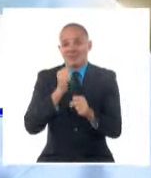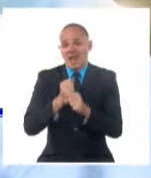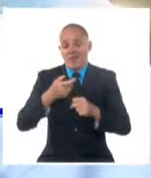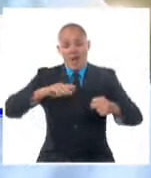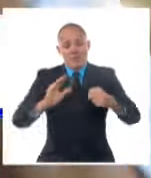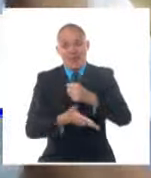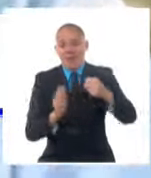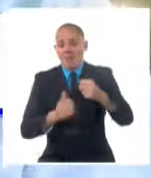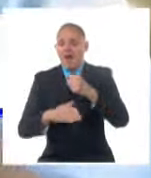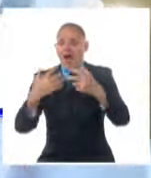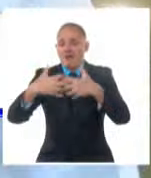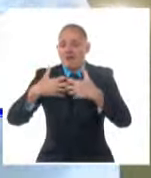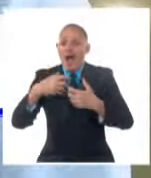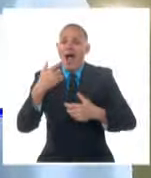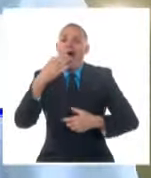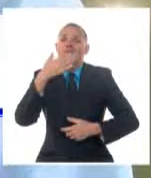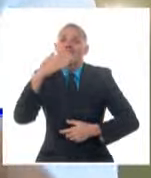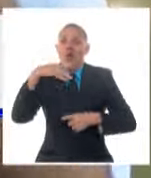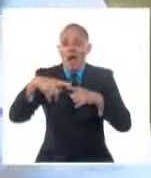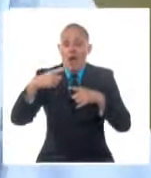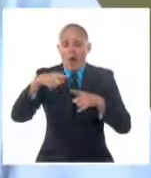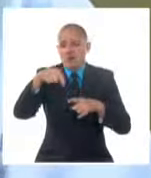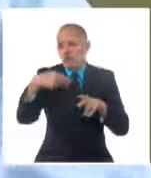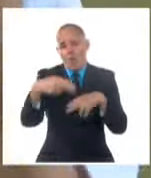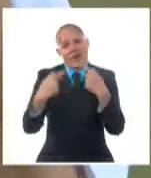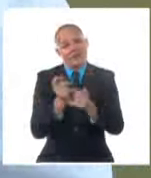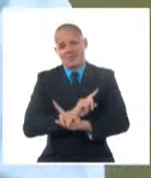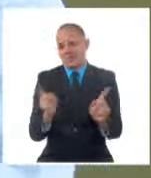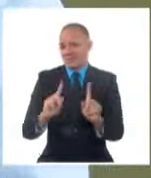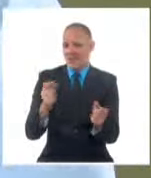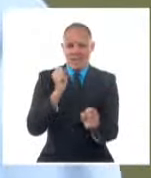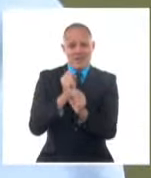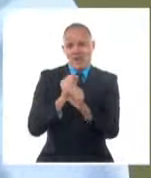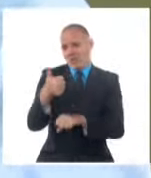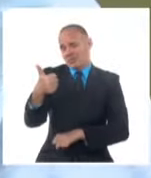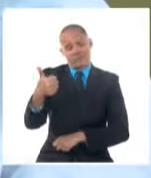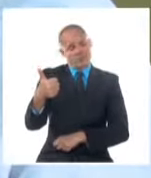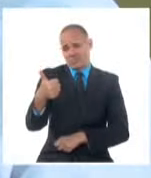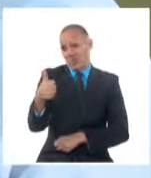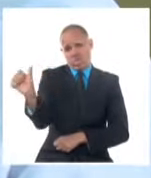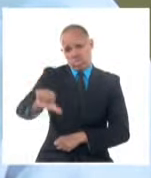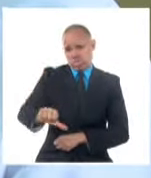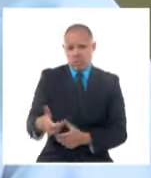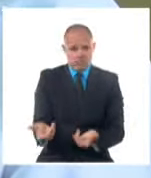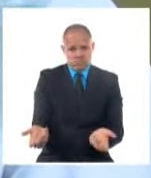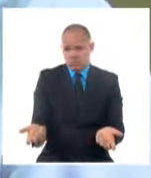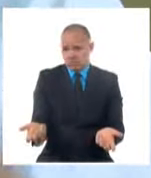toca. Las brigadas técnicas juveniles no están funcionando como deben funcionar.